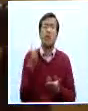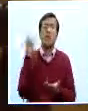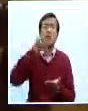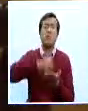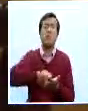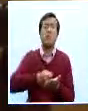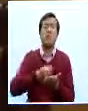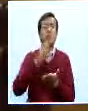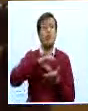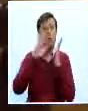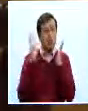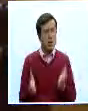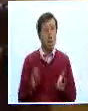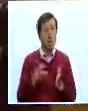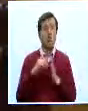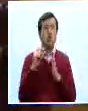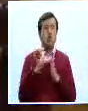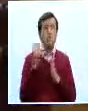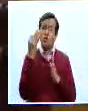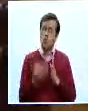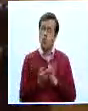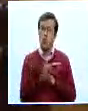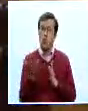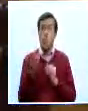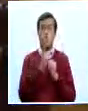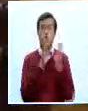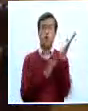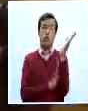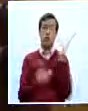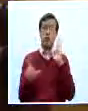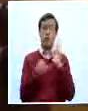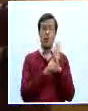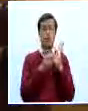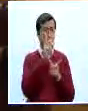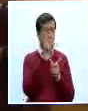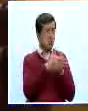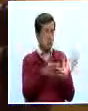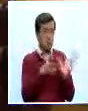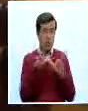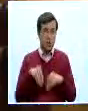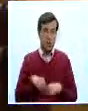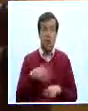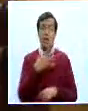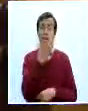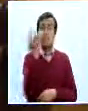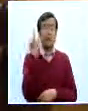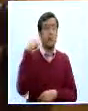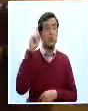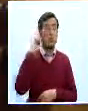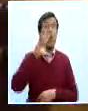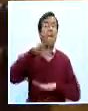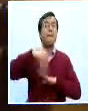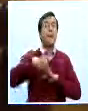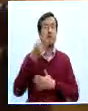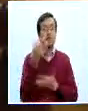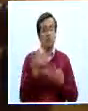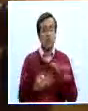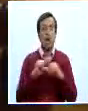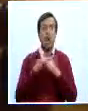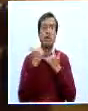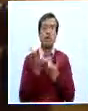neto al sri le entrará le va a entrar con esta con este proyecto de ley una vez aceptado en el caso de que así sea quinientos millones más la asamblea me